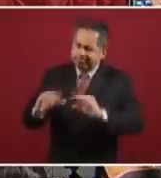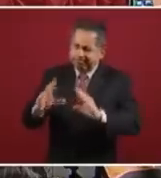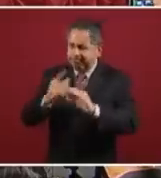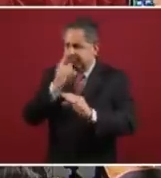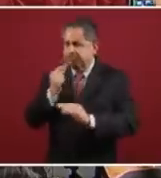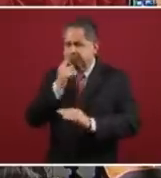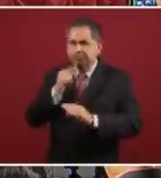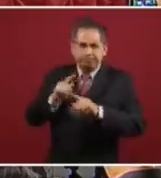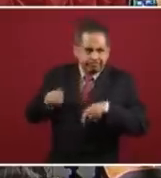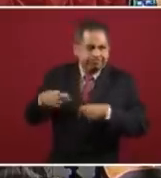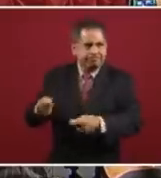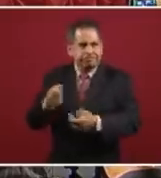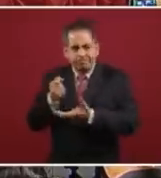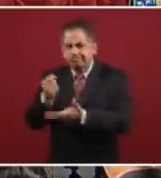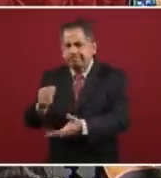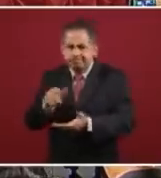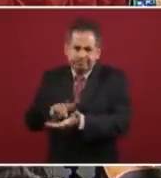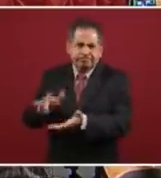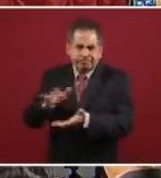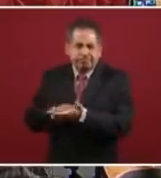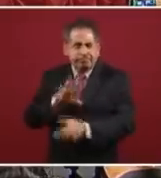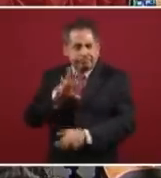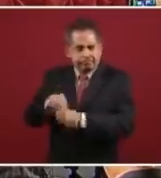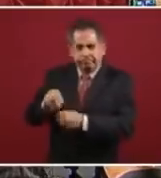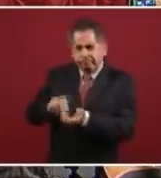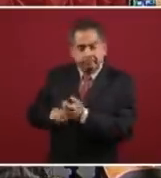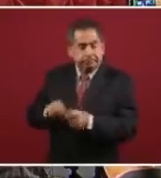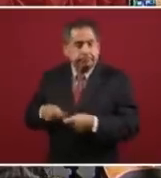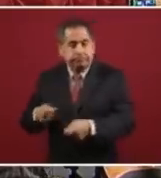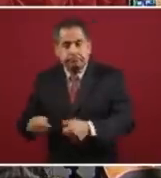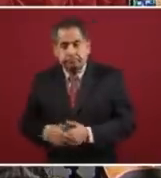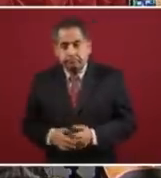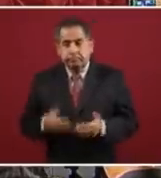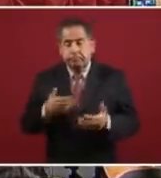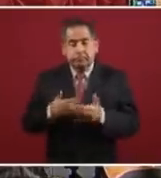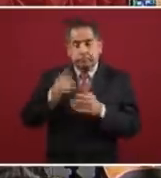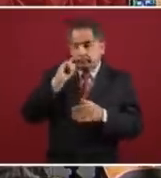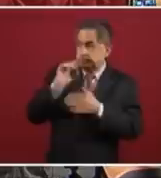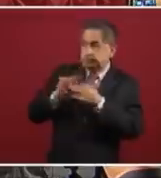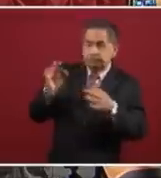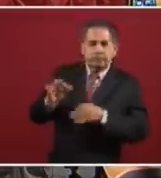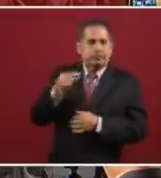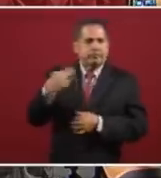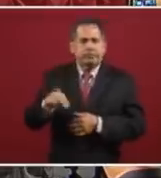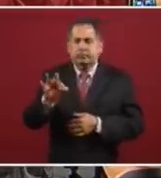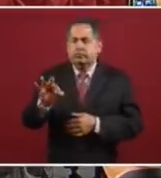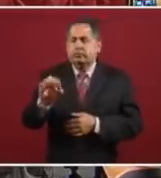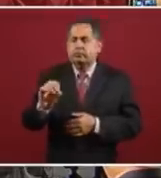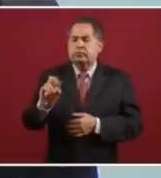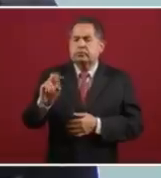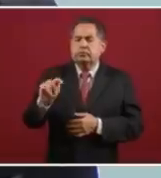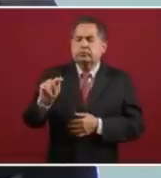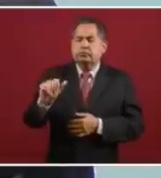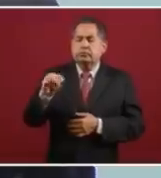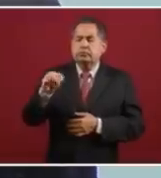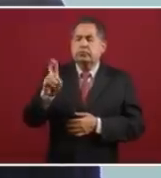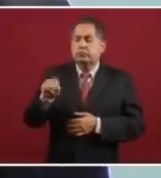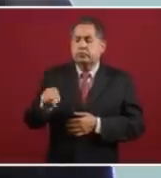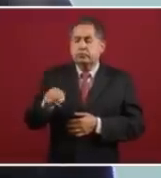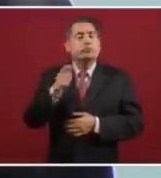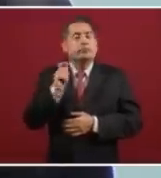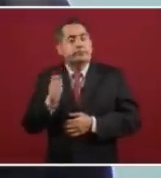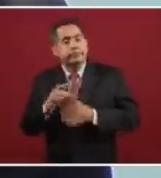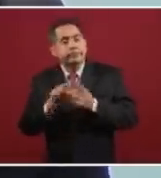con recursos del Fortamún. Actualmente, si me permiten, me detengo, el Fortamún establece que